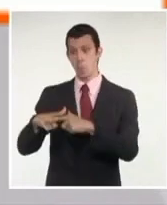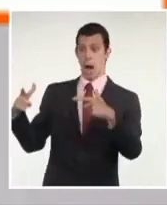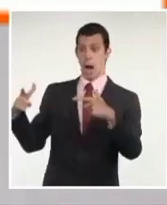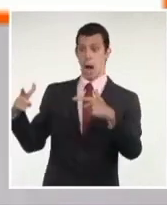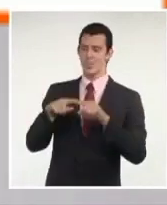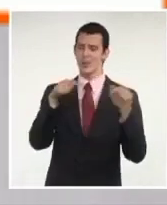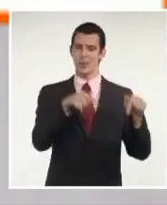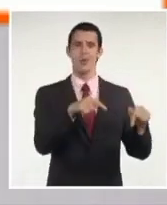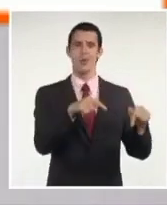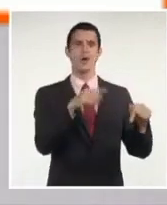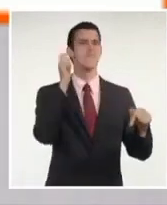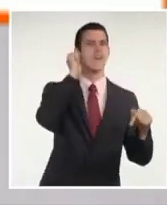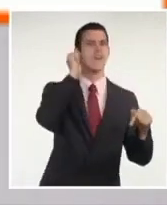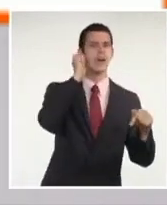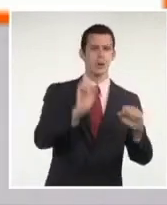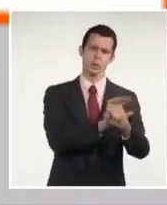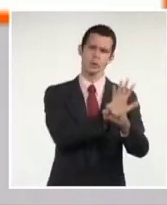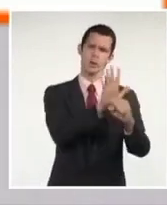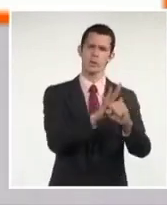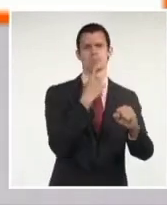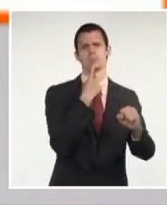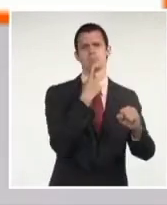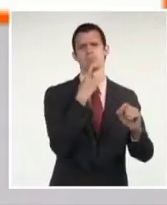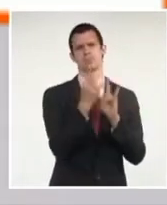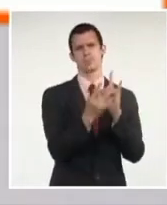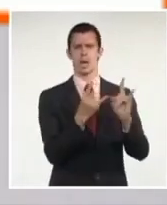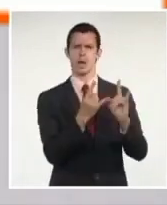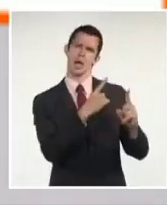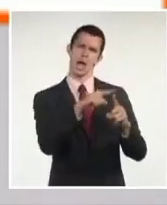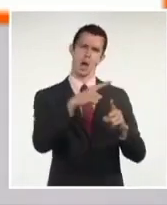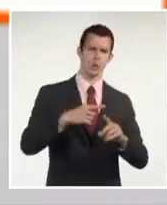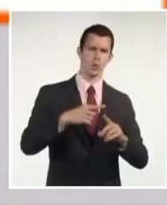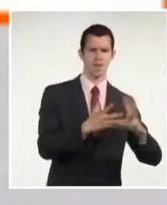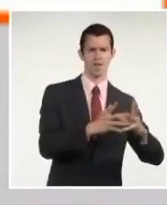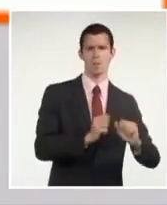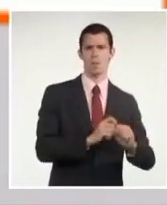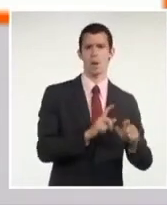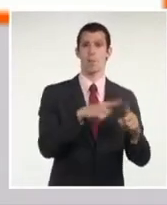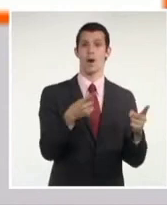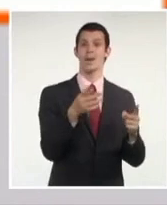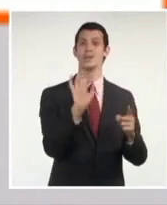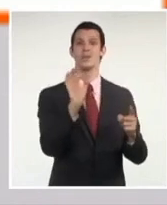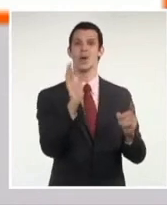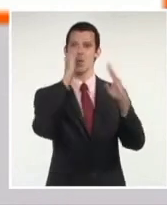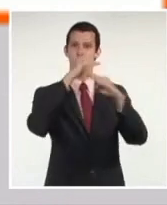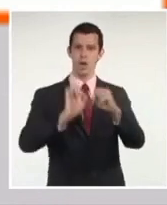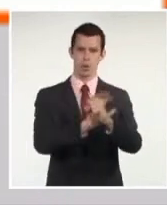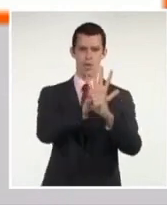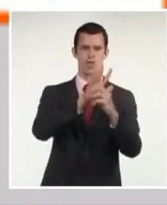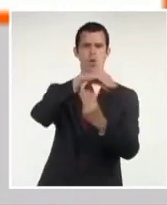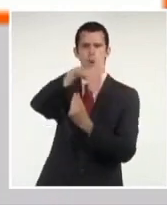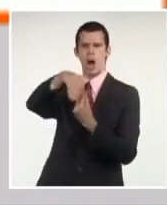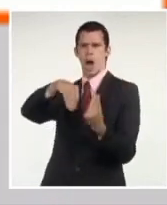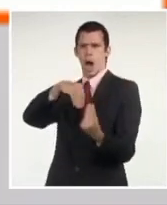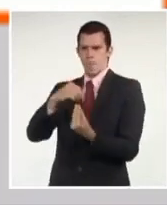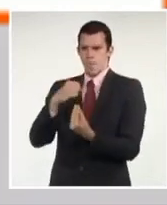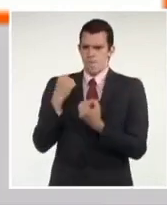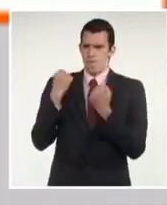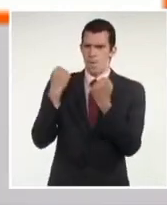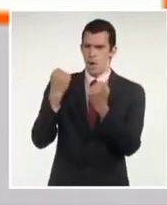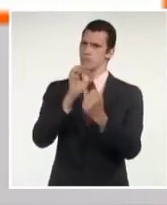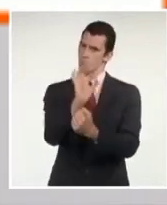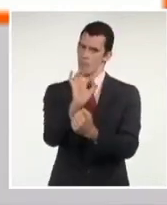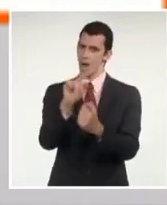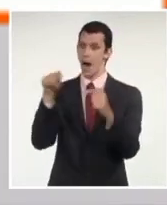decir que el 41.5% eran variantes beta, que después le sigue la D614G, que fue la que entró el año pasado